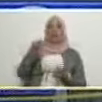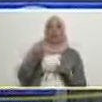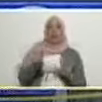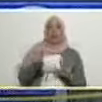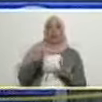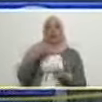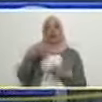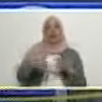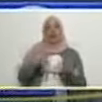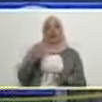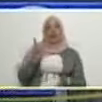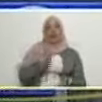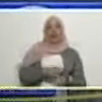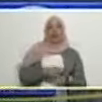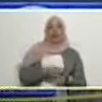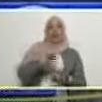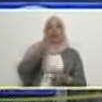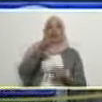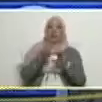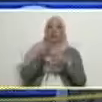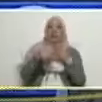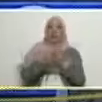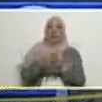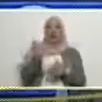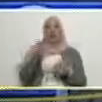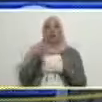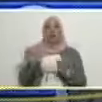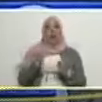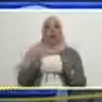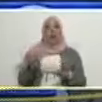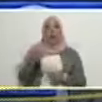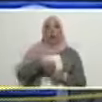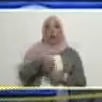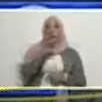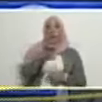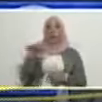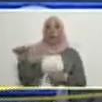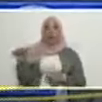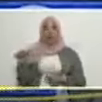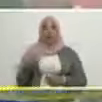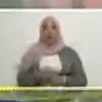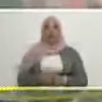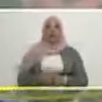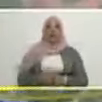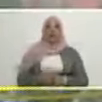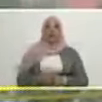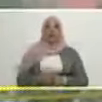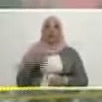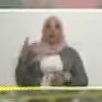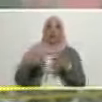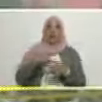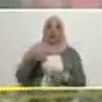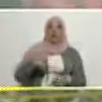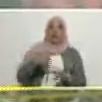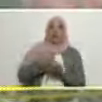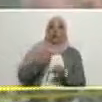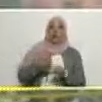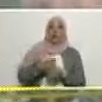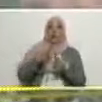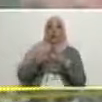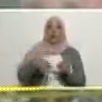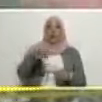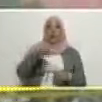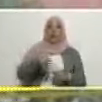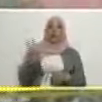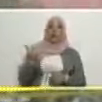16 y 17 de marzo, o sea, dentro de una semana. Así es, presidente, nosotros ya... ¿En todos los estados